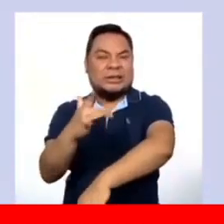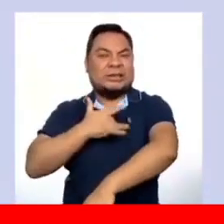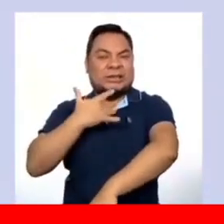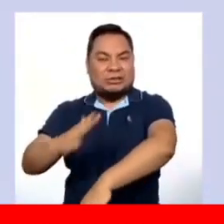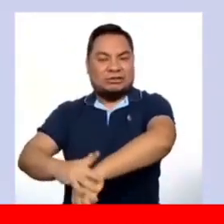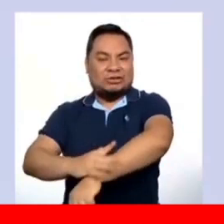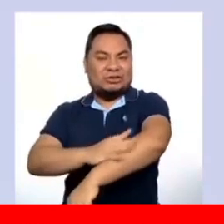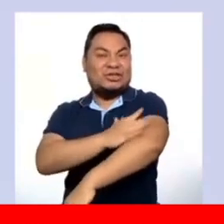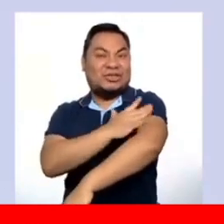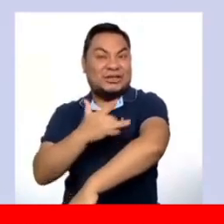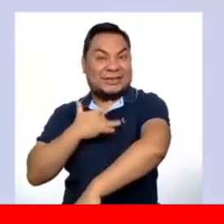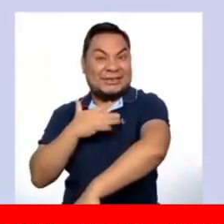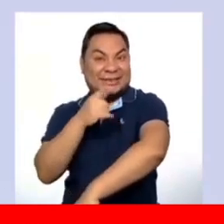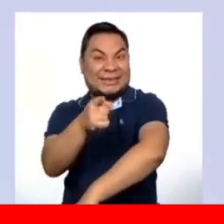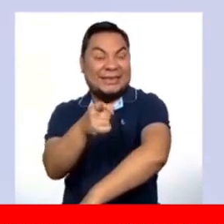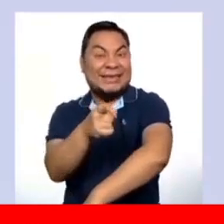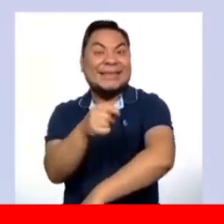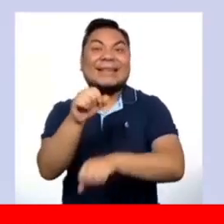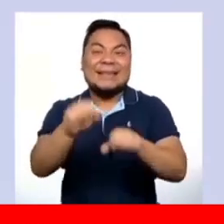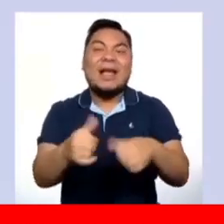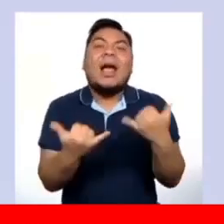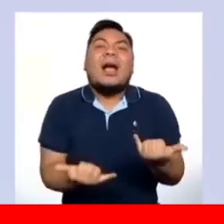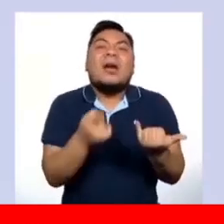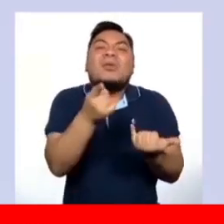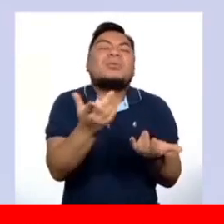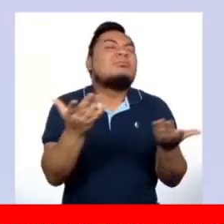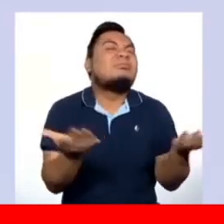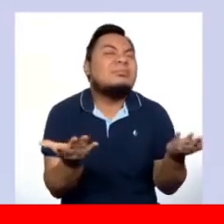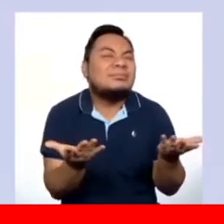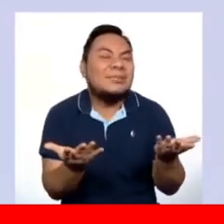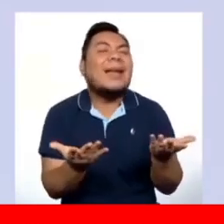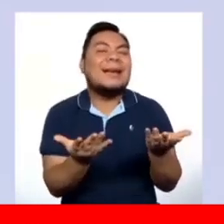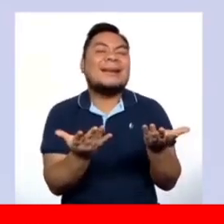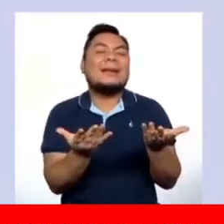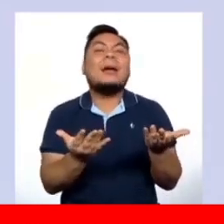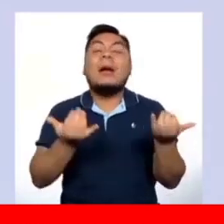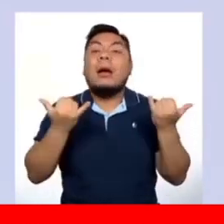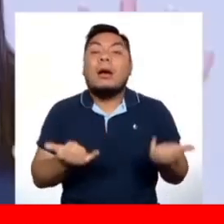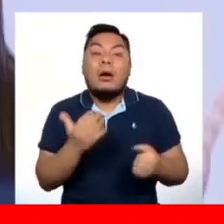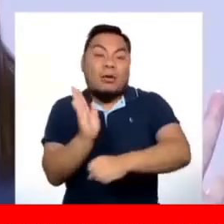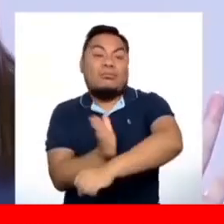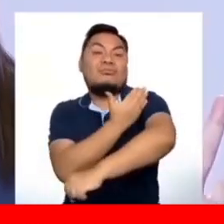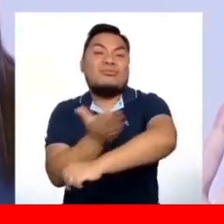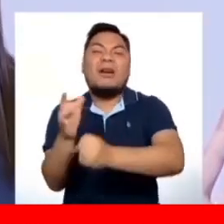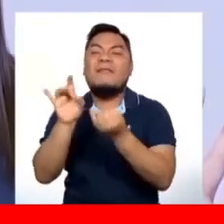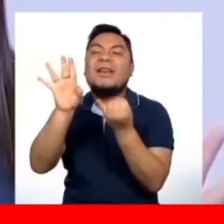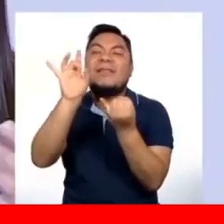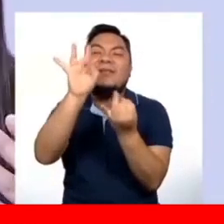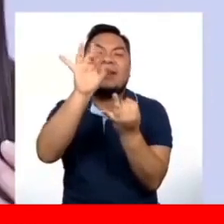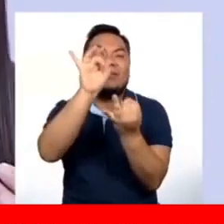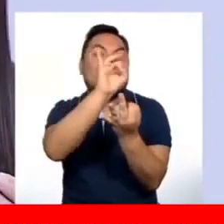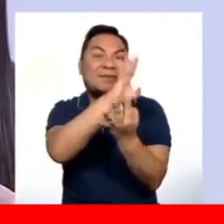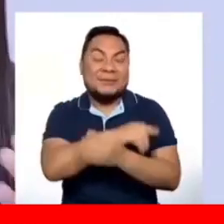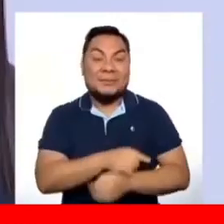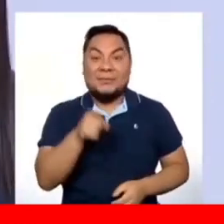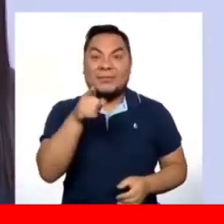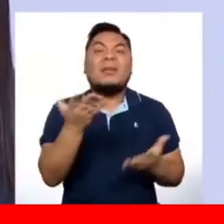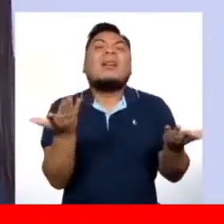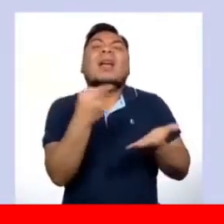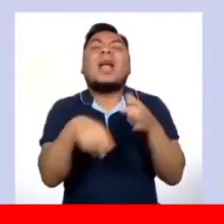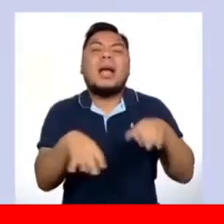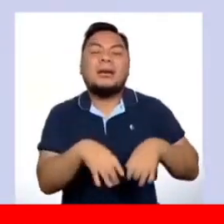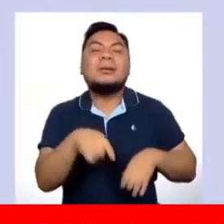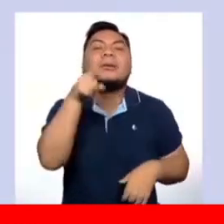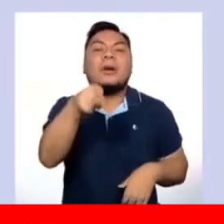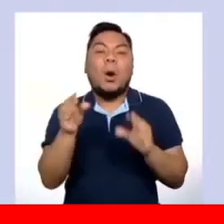a...! ¡Muy bien! Entonces, el juego consiste en lo siguiente. Van a sonar músicas muy distintas y lo que nosotros tenemos que hacer